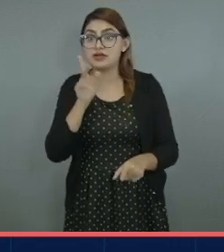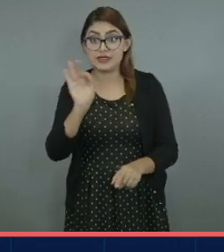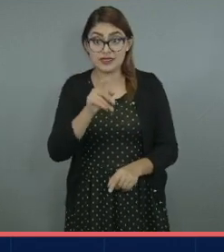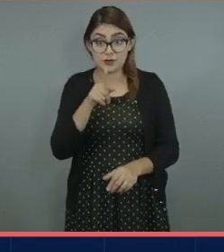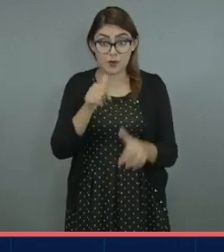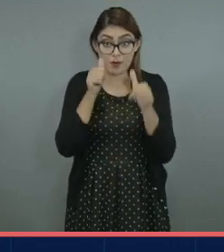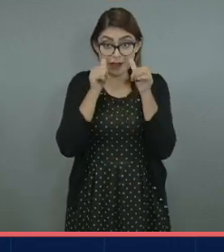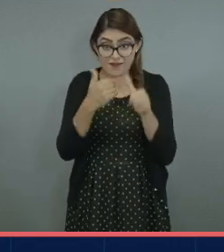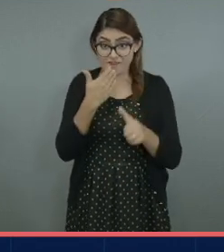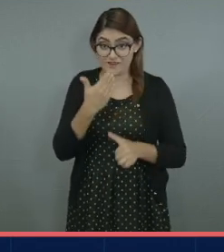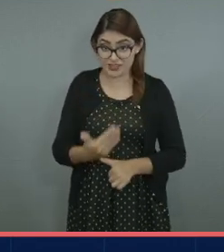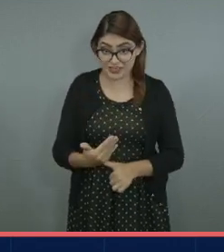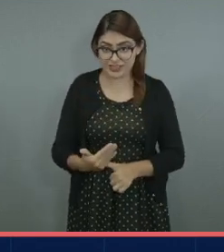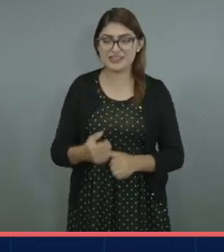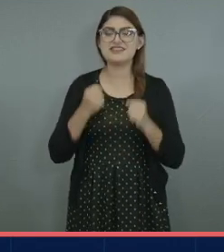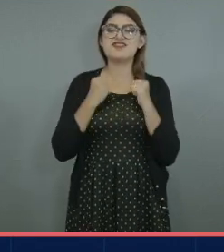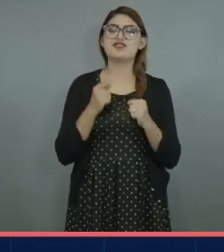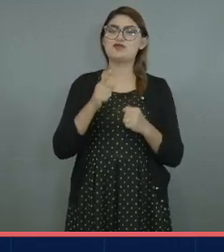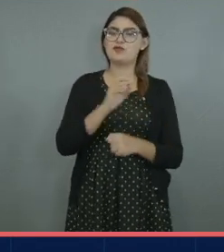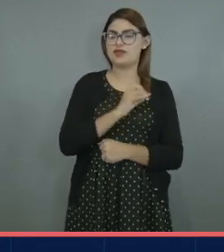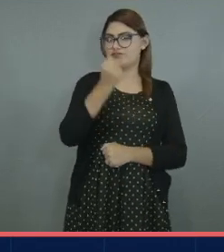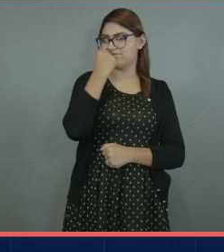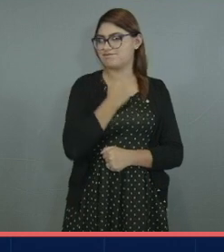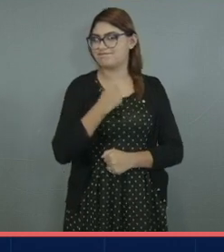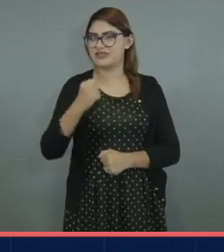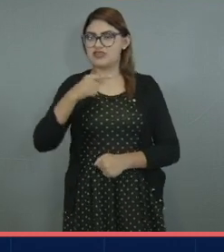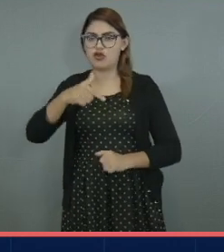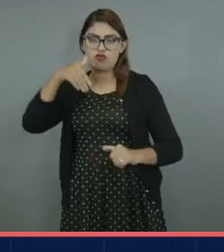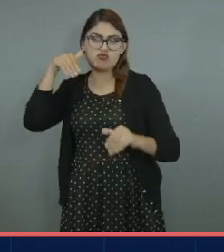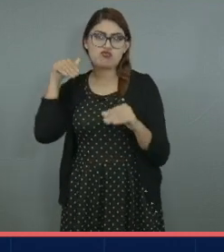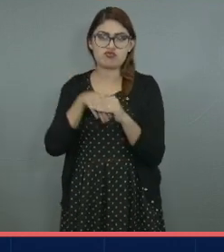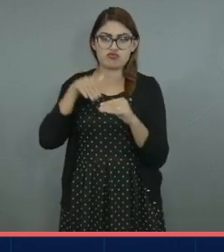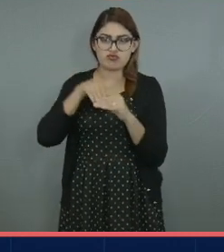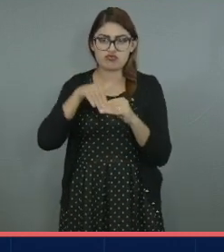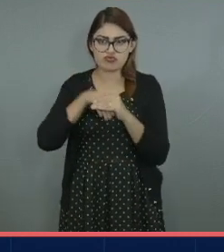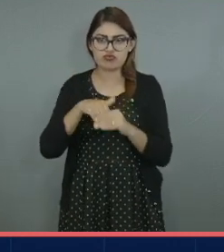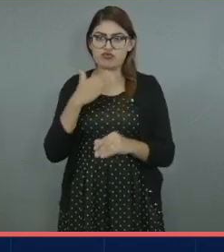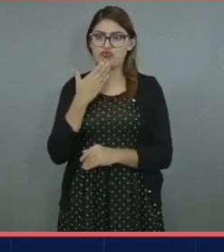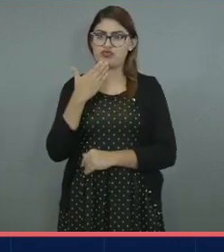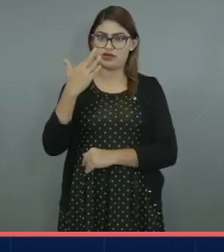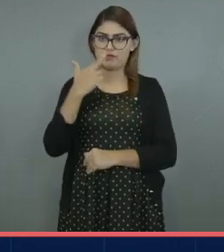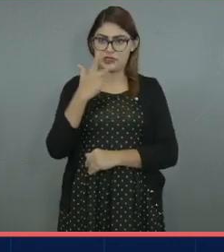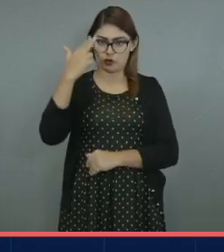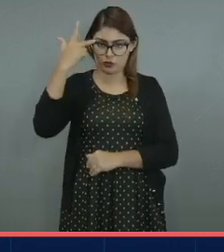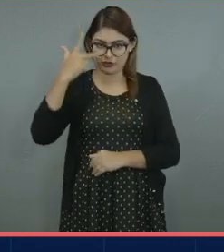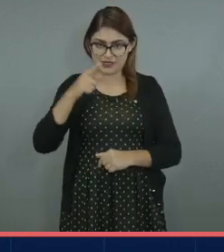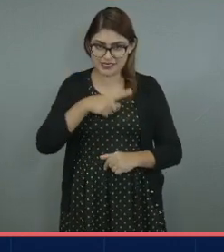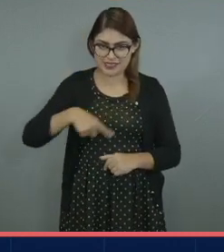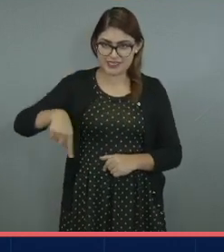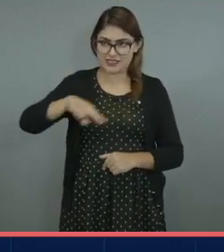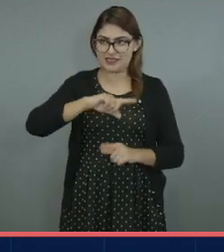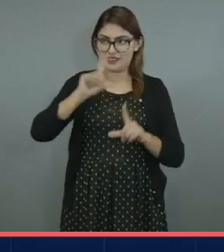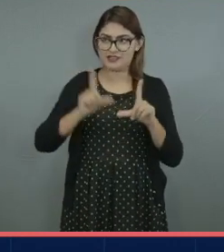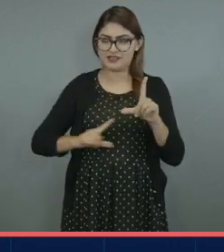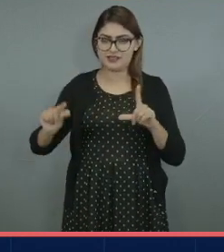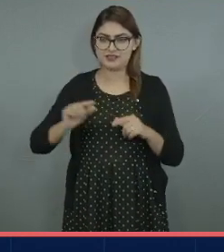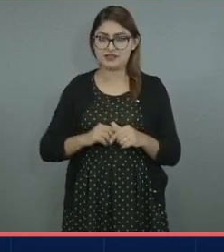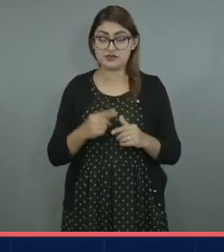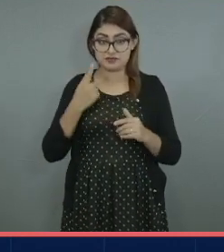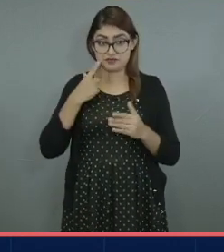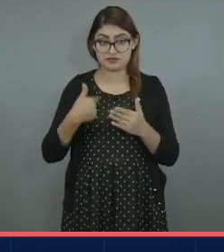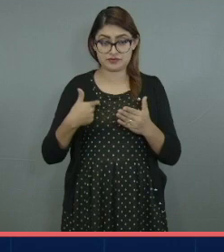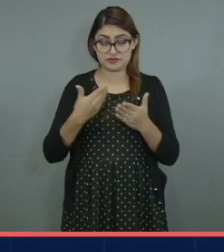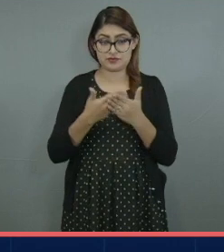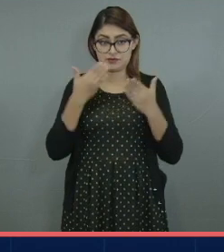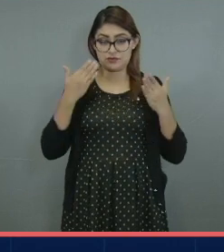en los próximos minutos, vas a ser uno de los mejores ahorradores que hay en este país. Y te voy a dar las técnicas para